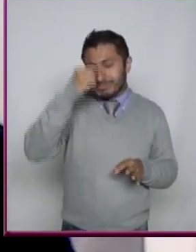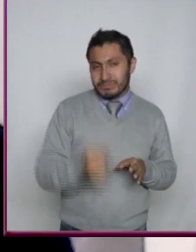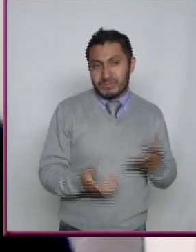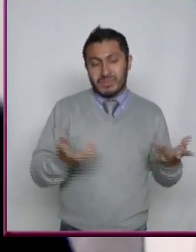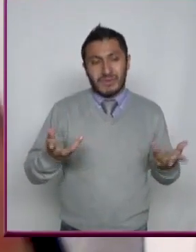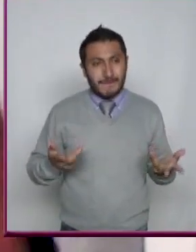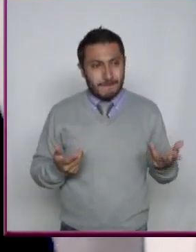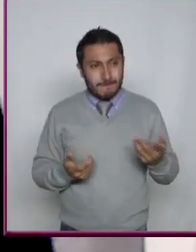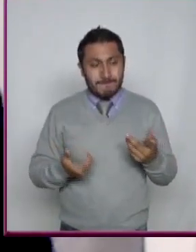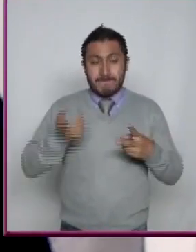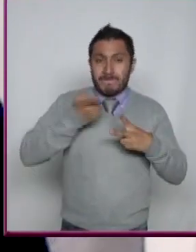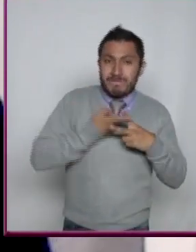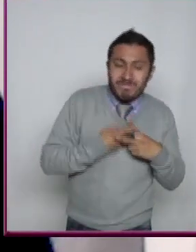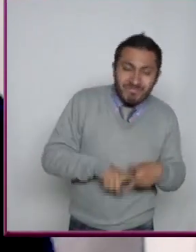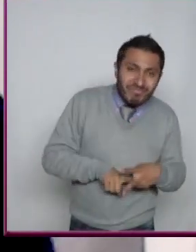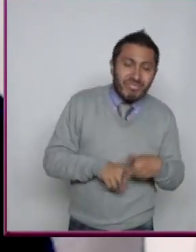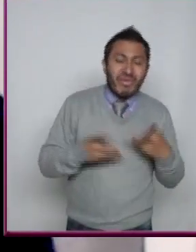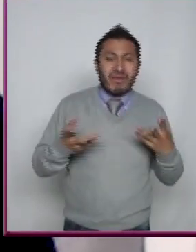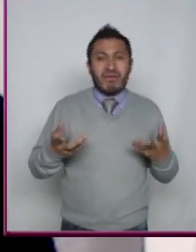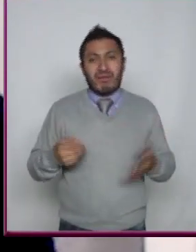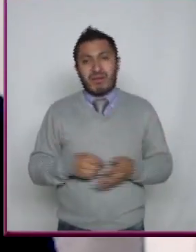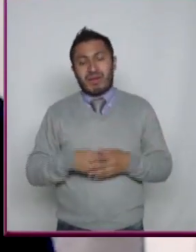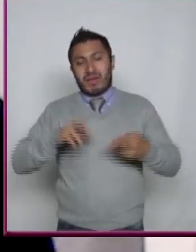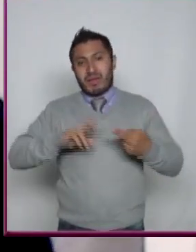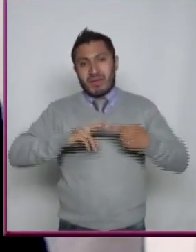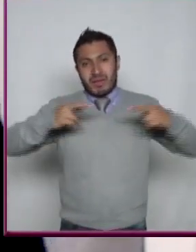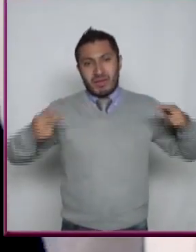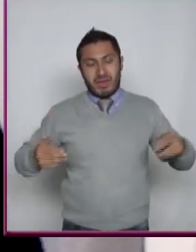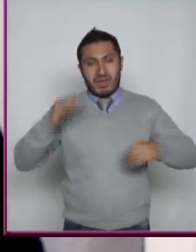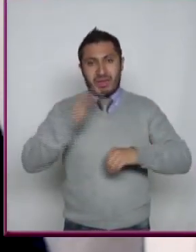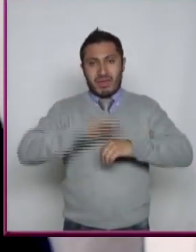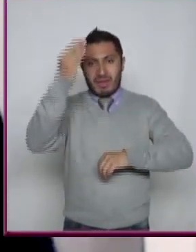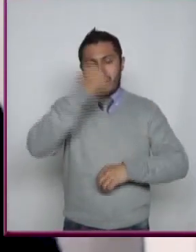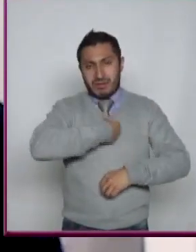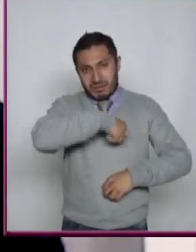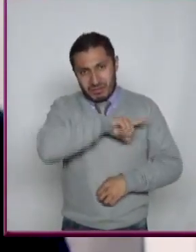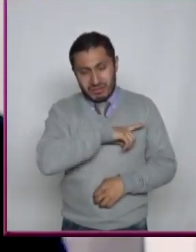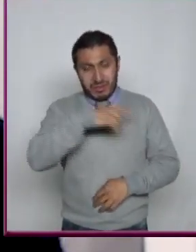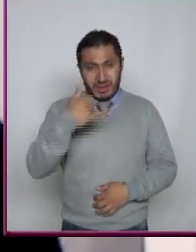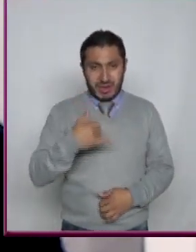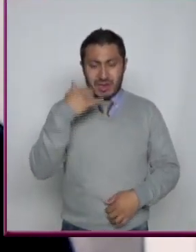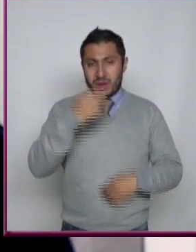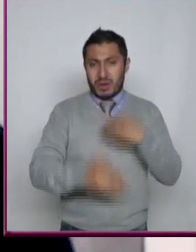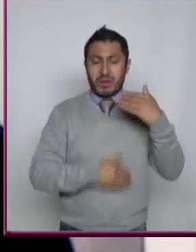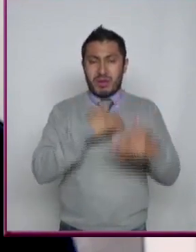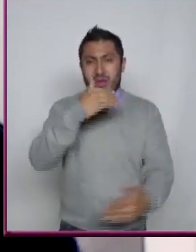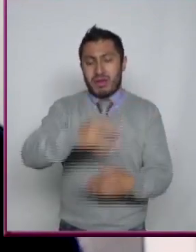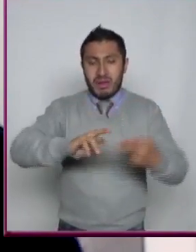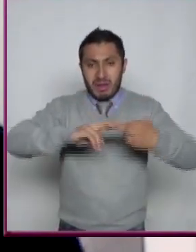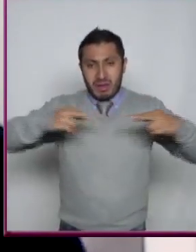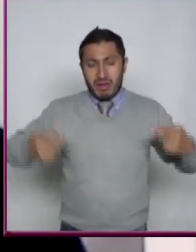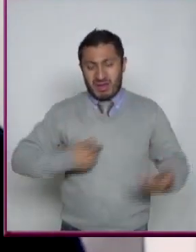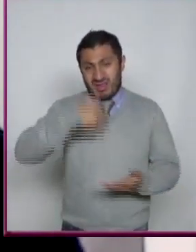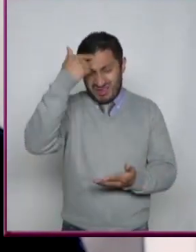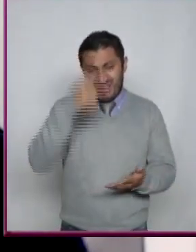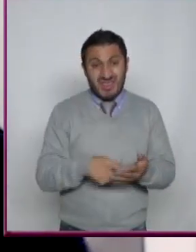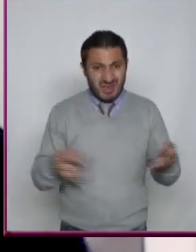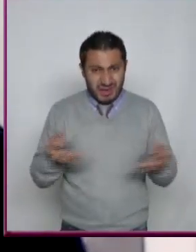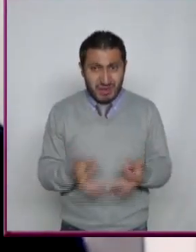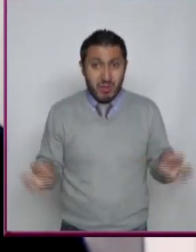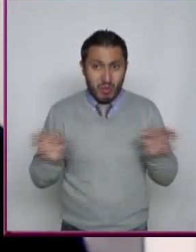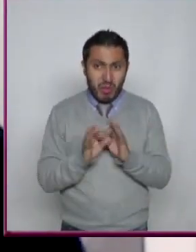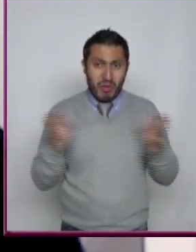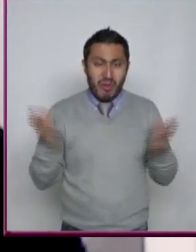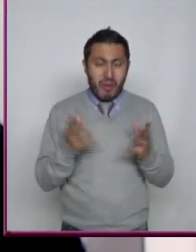poder iniciar una relación más sana. Y en el transcurso de la relación creo que vale la pena estárselas